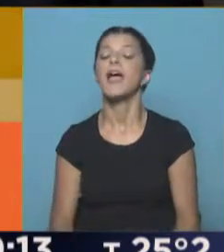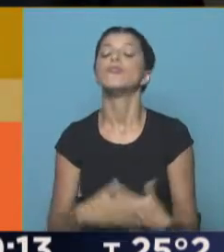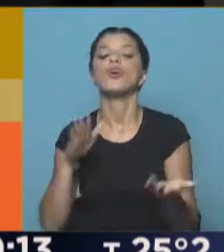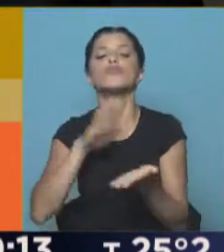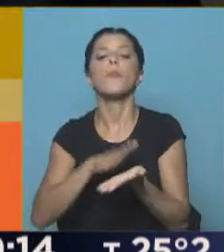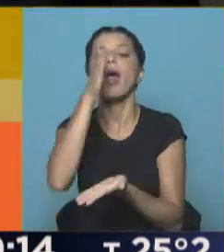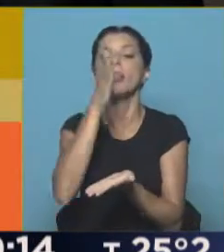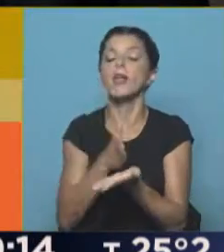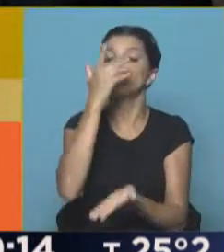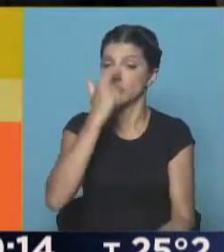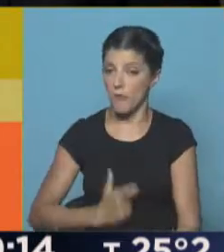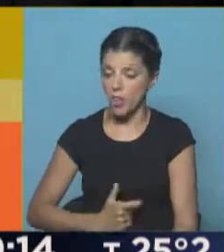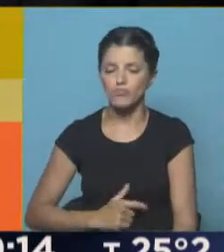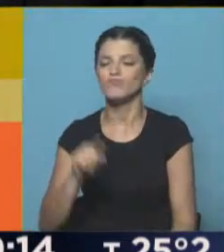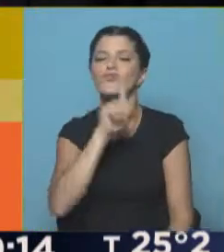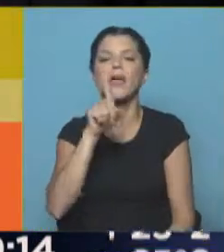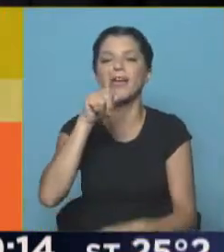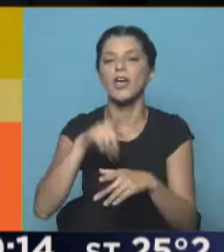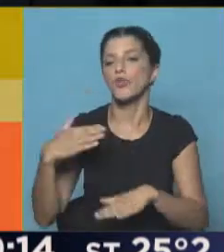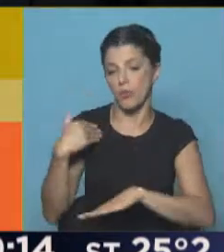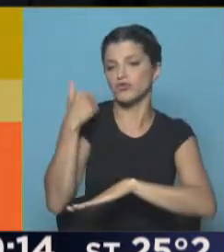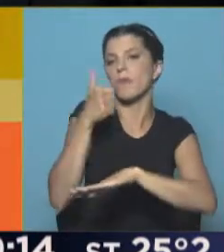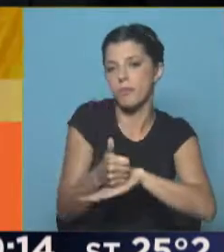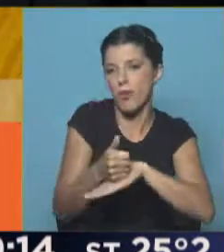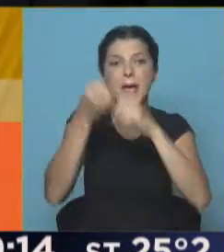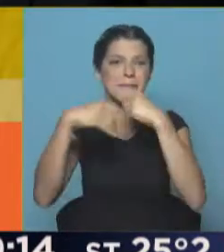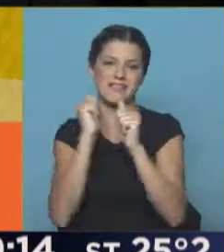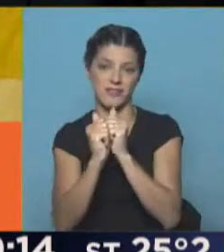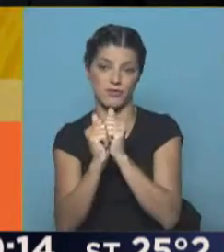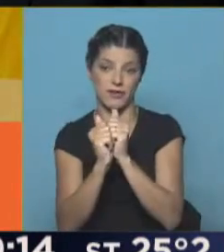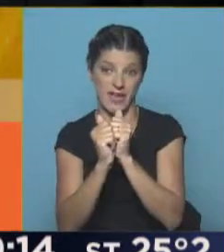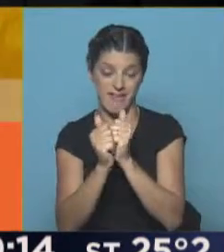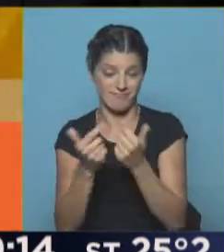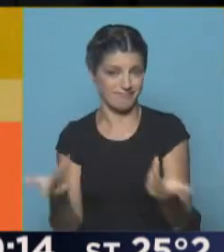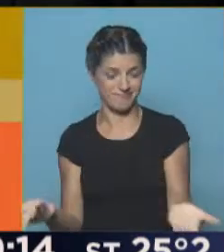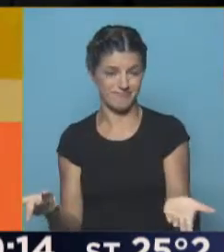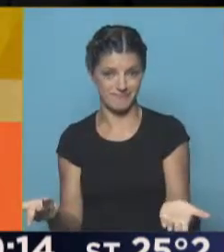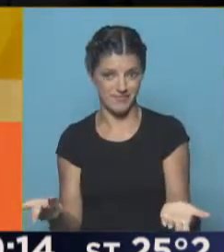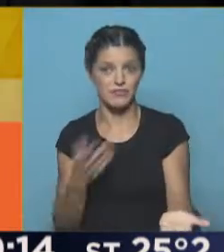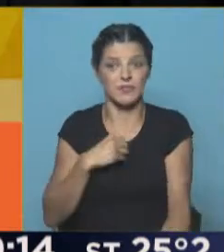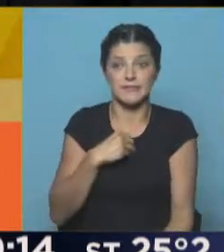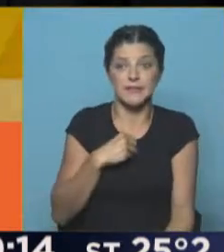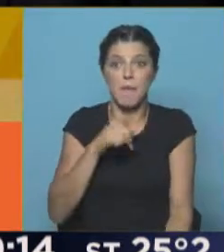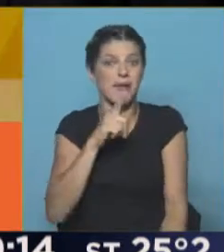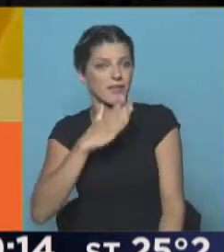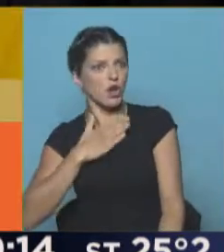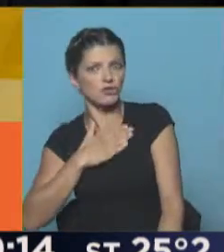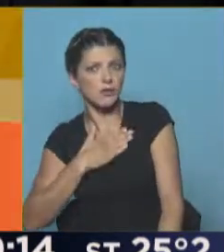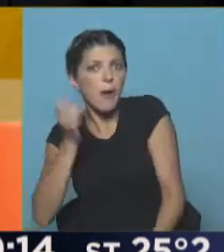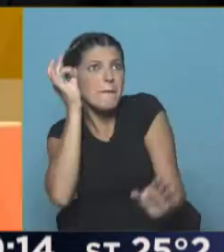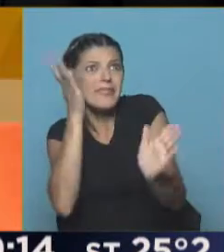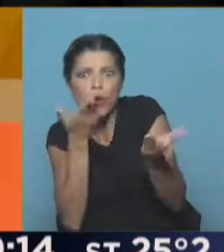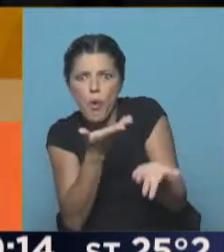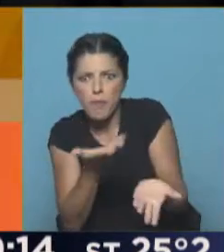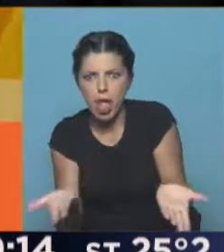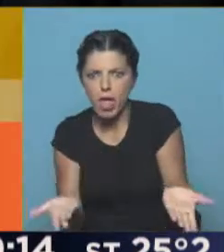humanos, no es que la historia comienza cuando yo llego. Entonces, bueno, viene la pasión, nosotros parece que tuviéramos que pedirle disculpas.